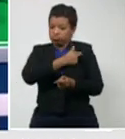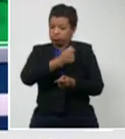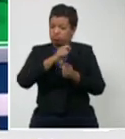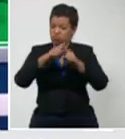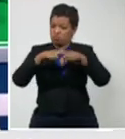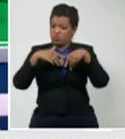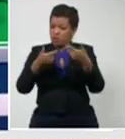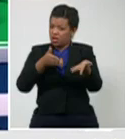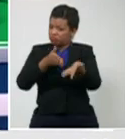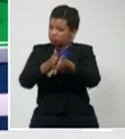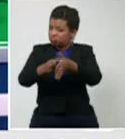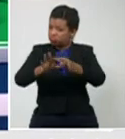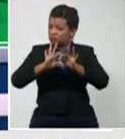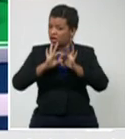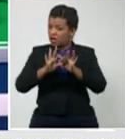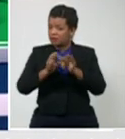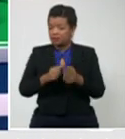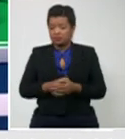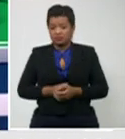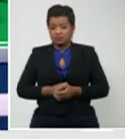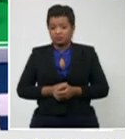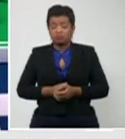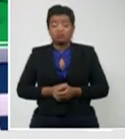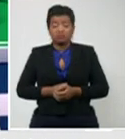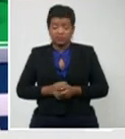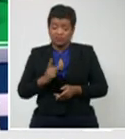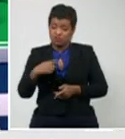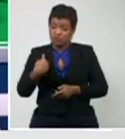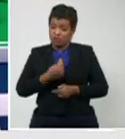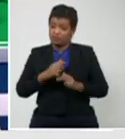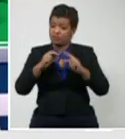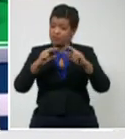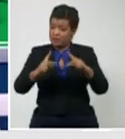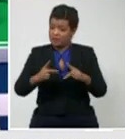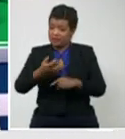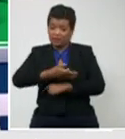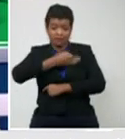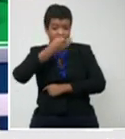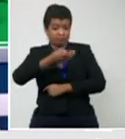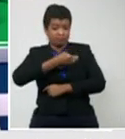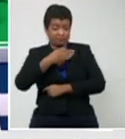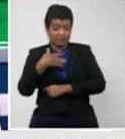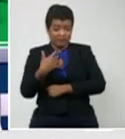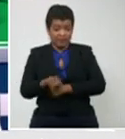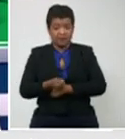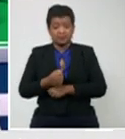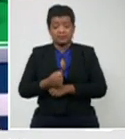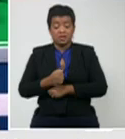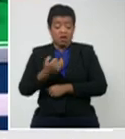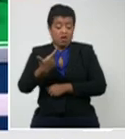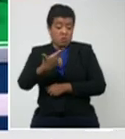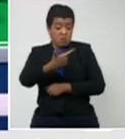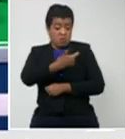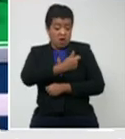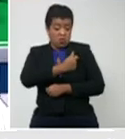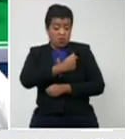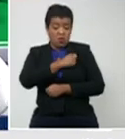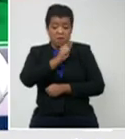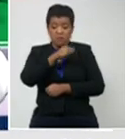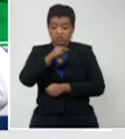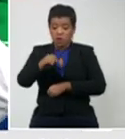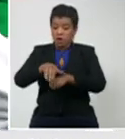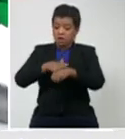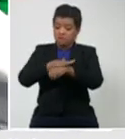poniendo, pero siempre ratificamos, eso demora. Eso demora hasta que se